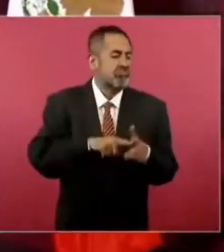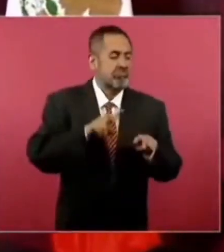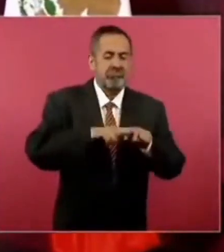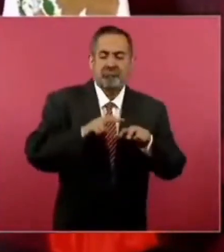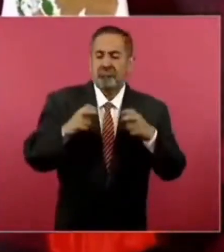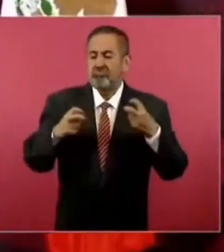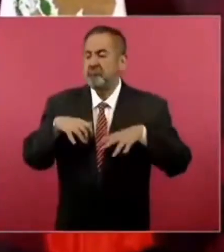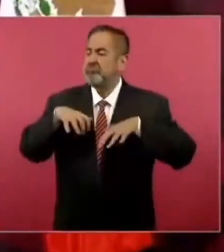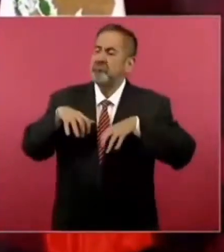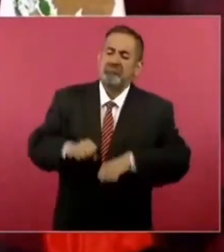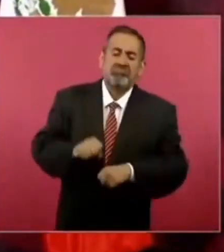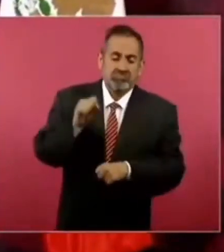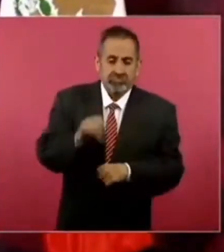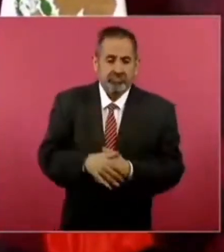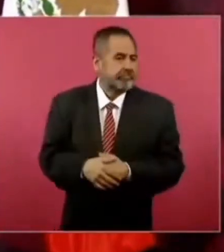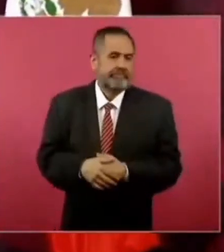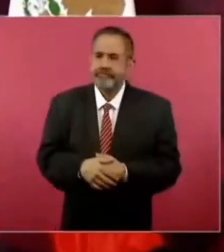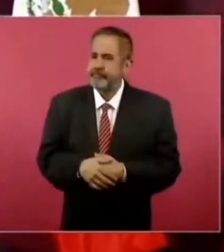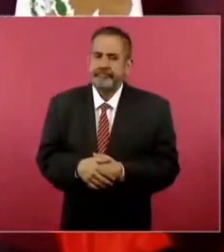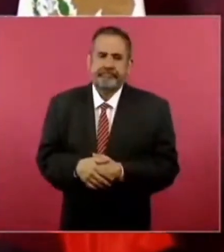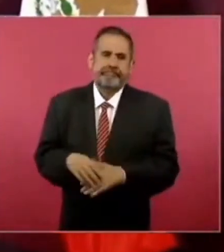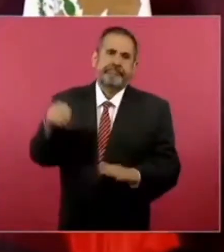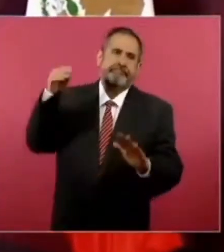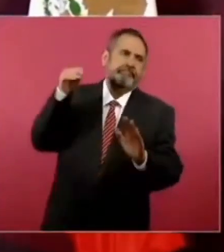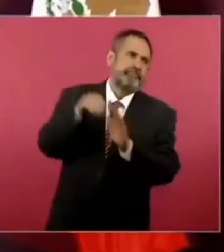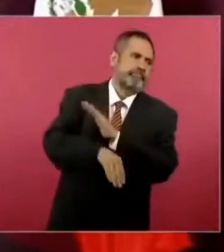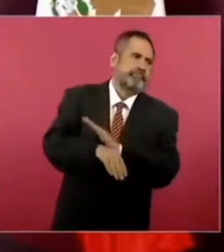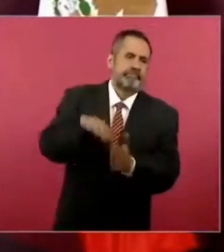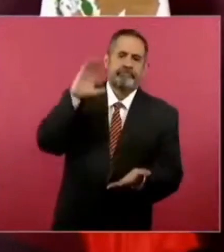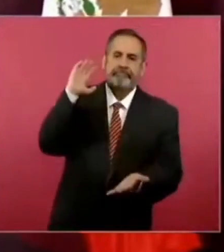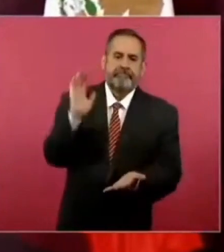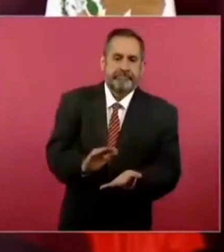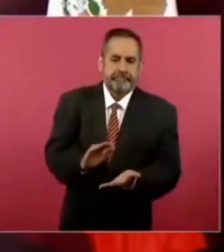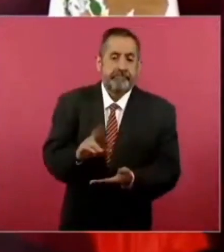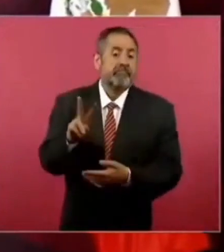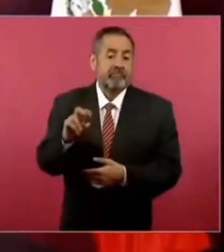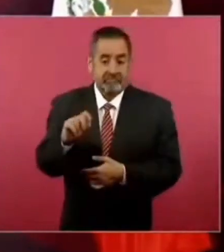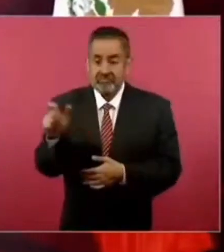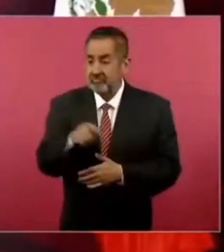Y se cayó por completo.